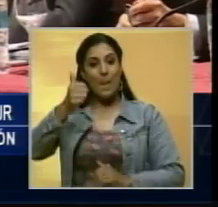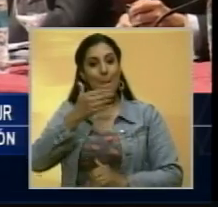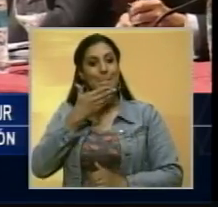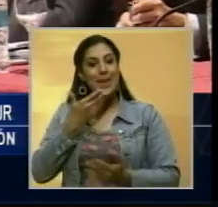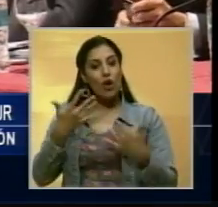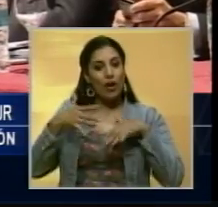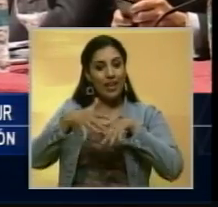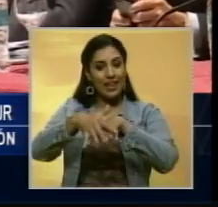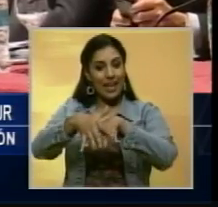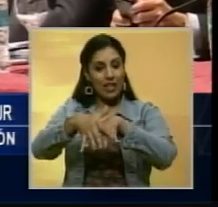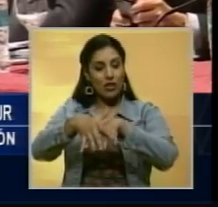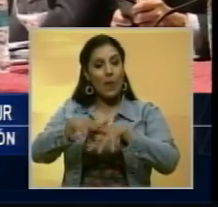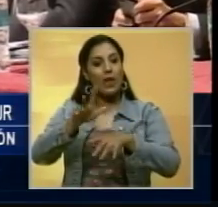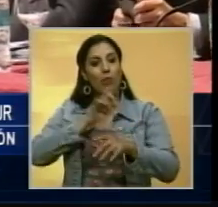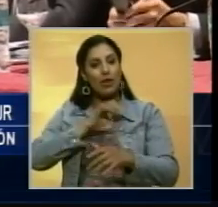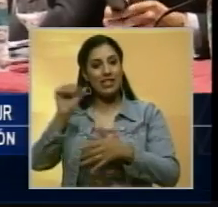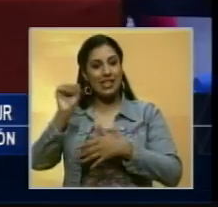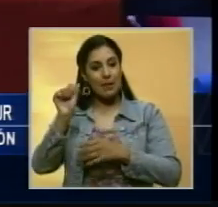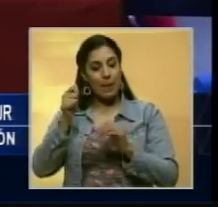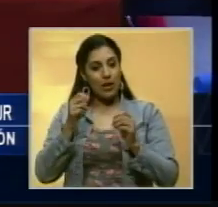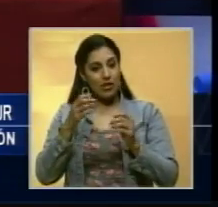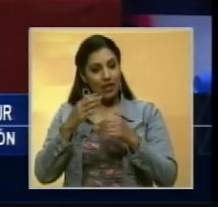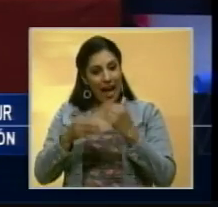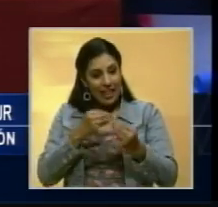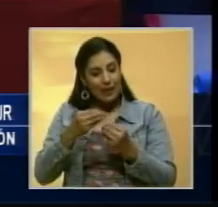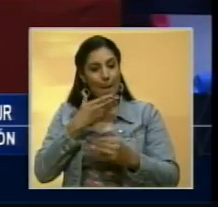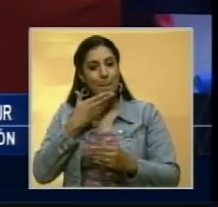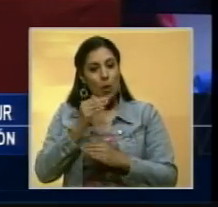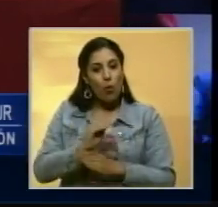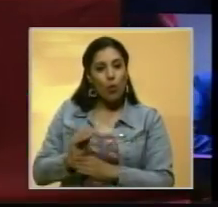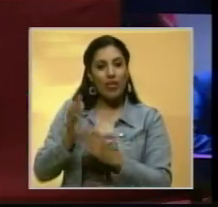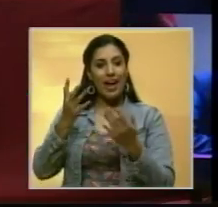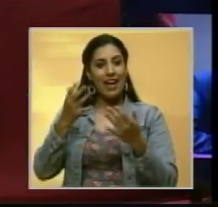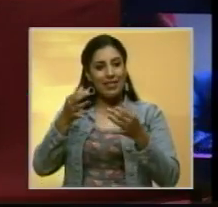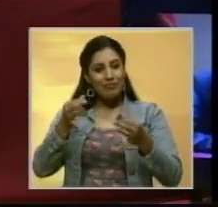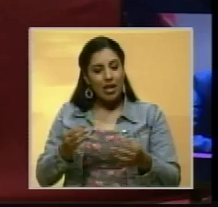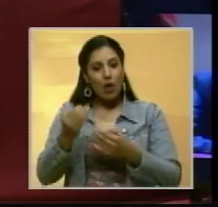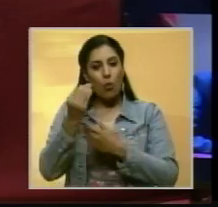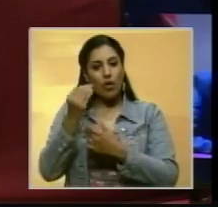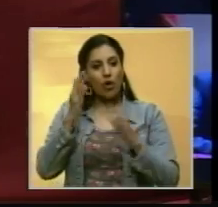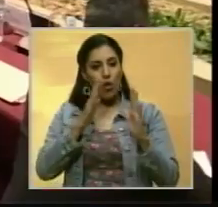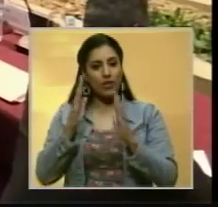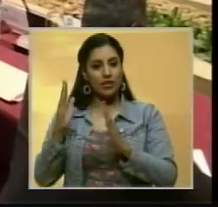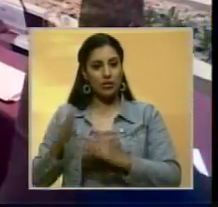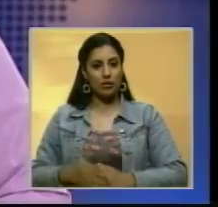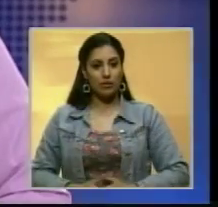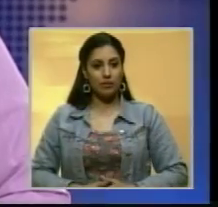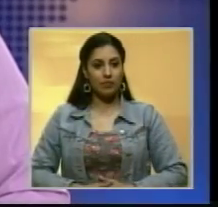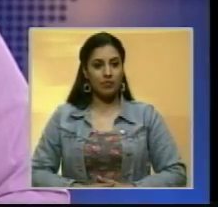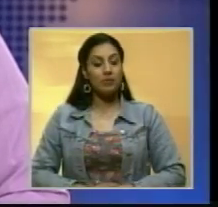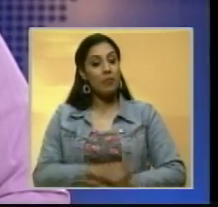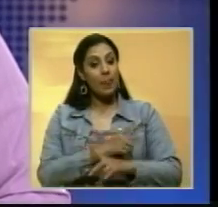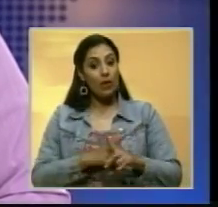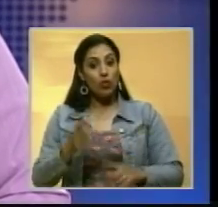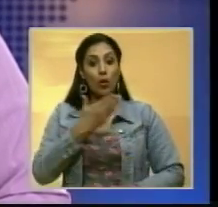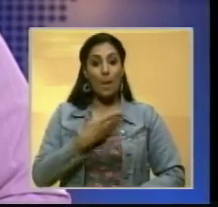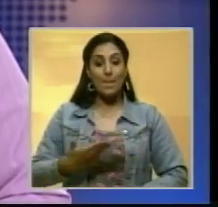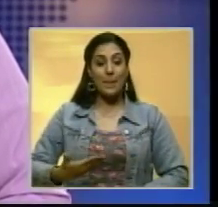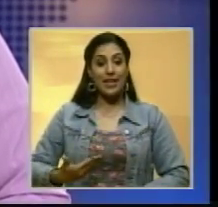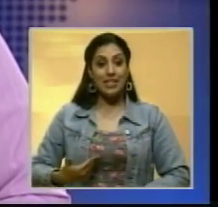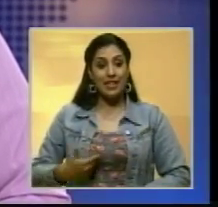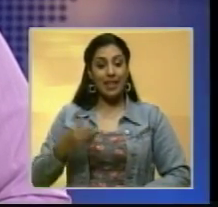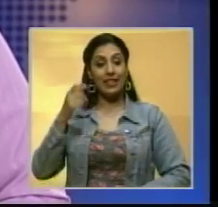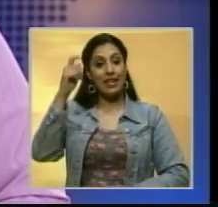mejor integración durante el semestre en curso, en aras de preservar la integridad de la organización. El presidente